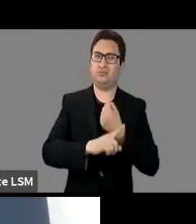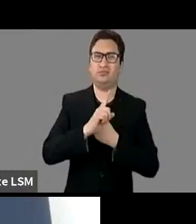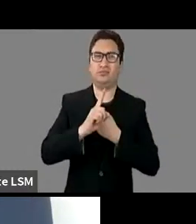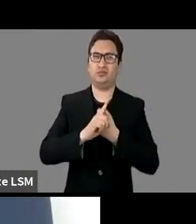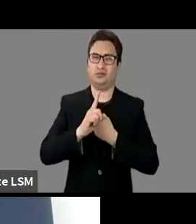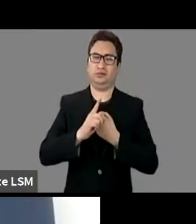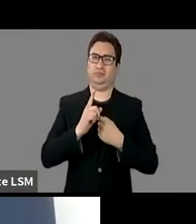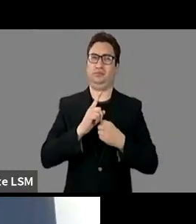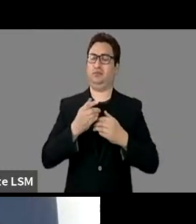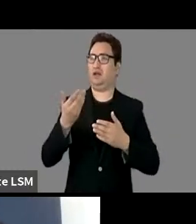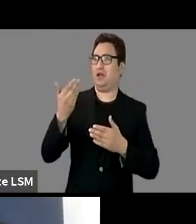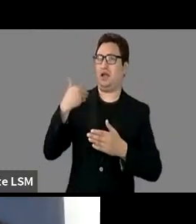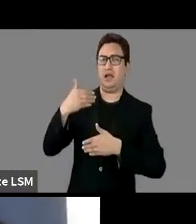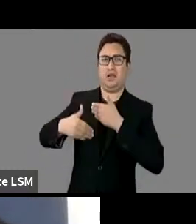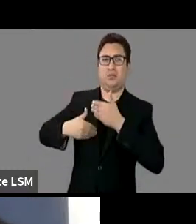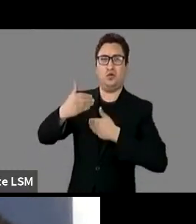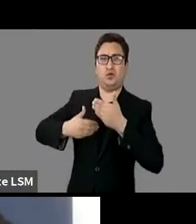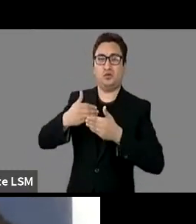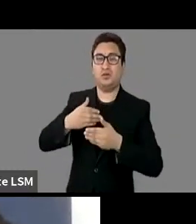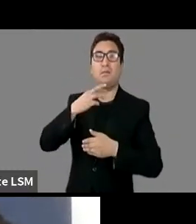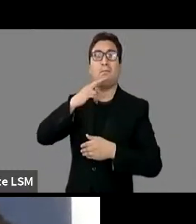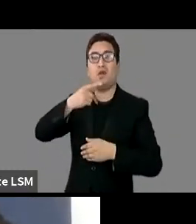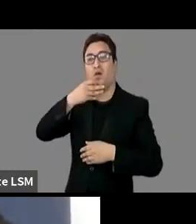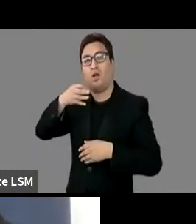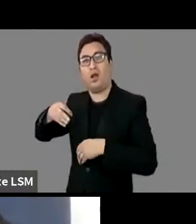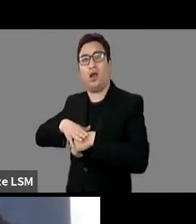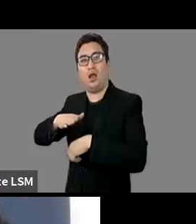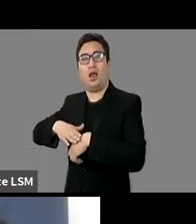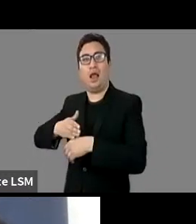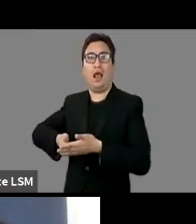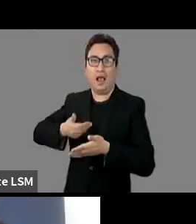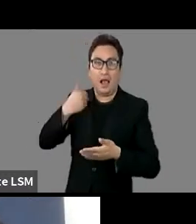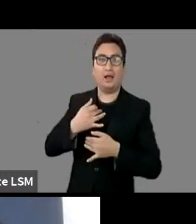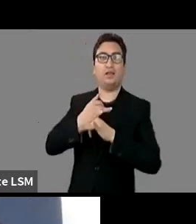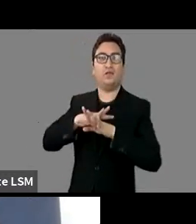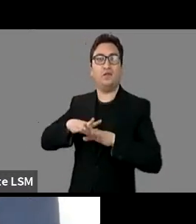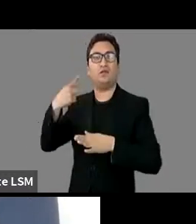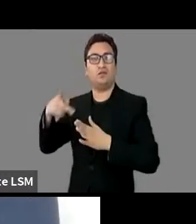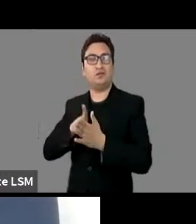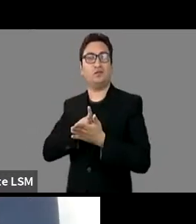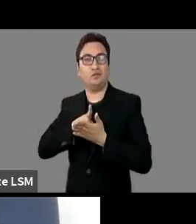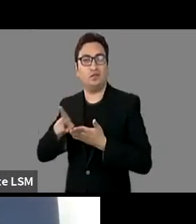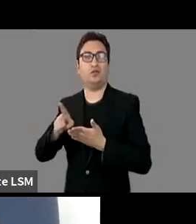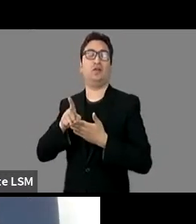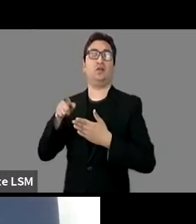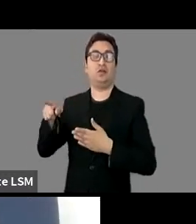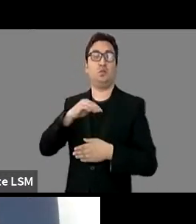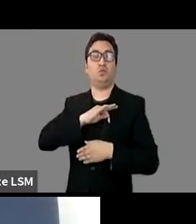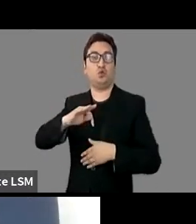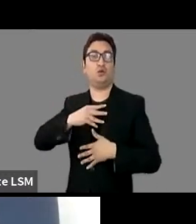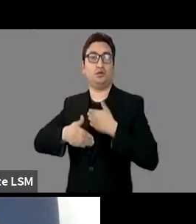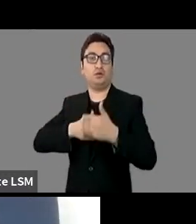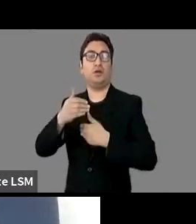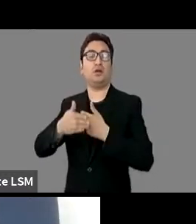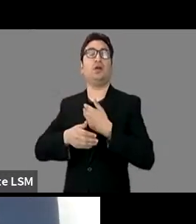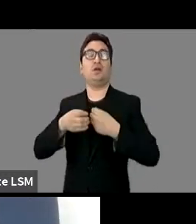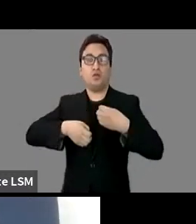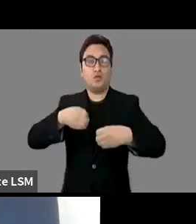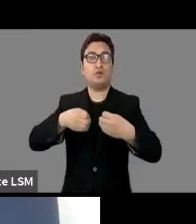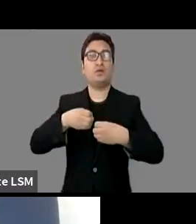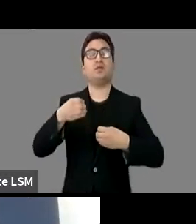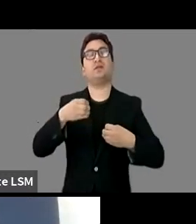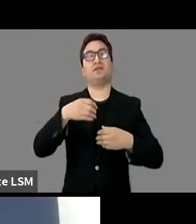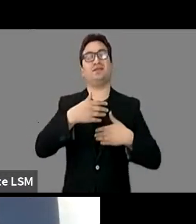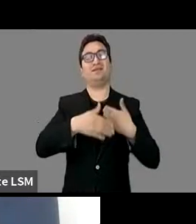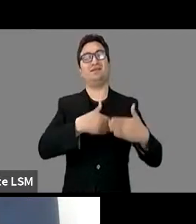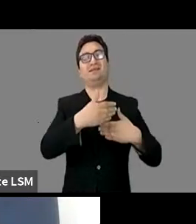hubiera informado los derechos que tenían, las herramientas procesales que tenían, tal vez no hubieran derivado ni siquiera en violaciones